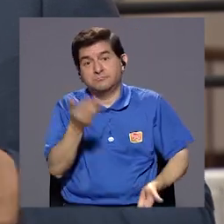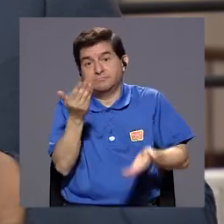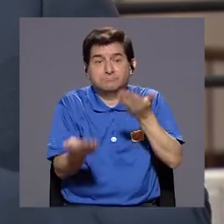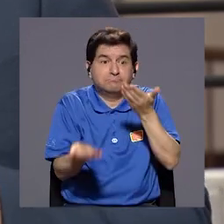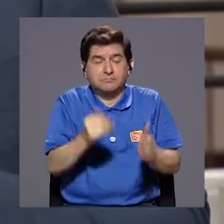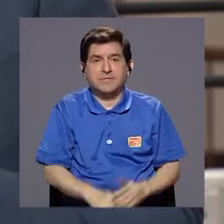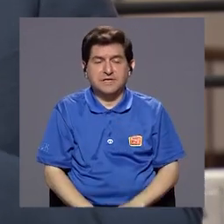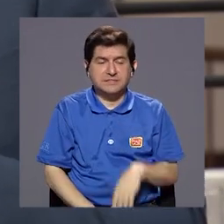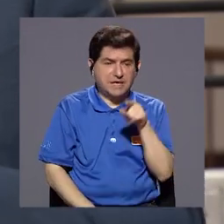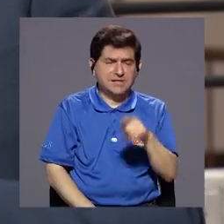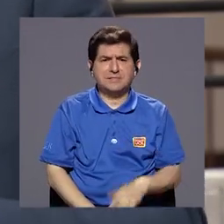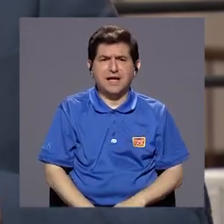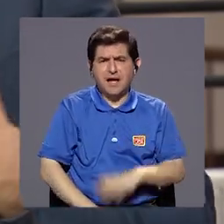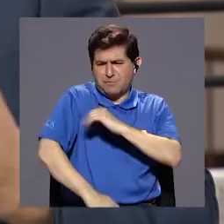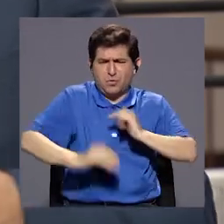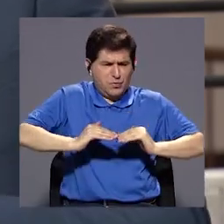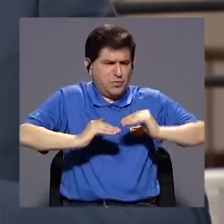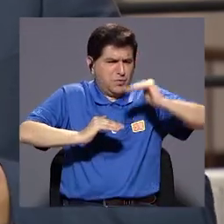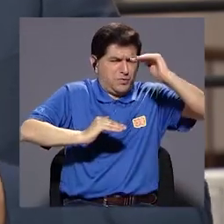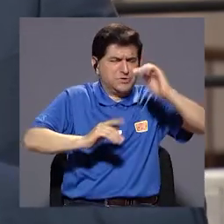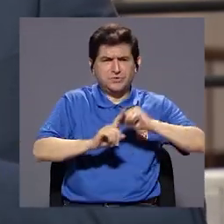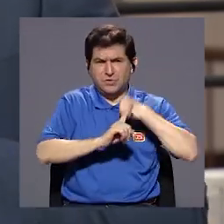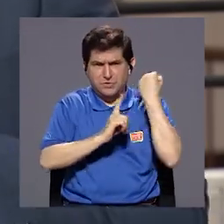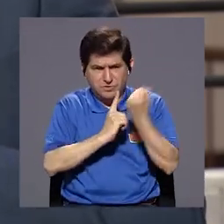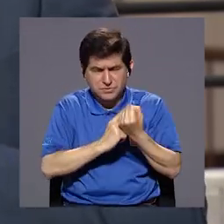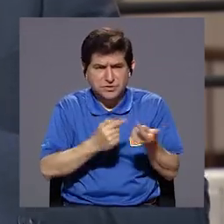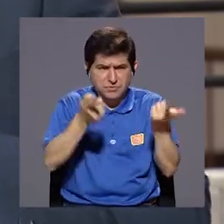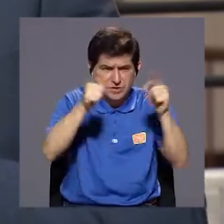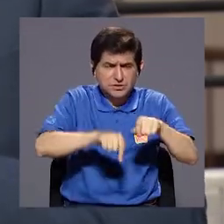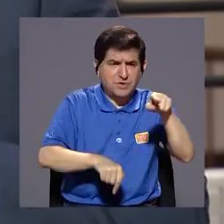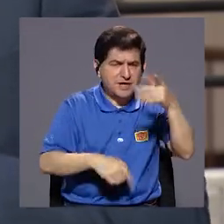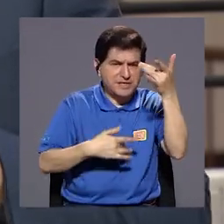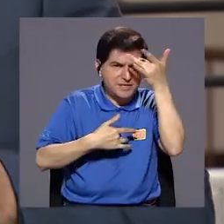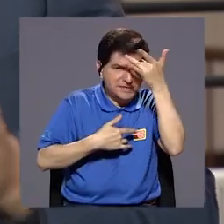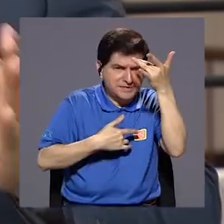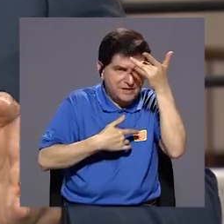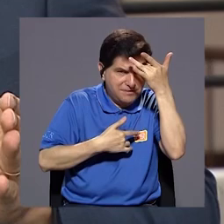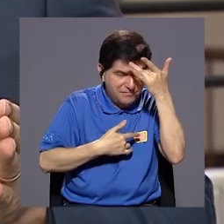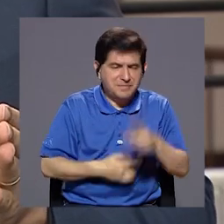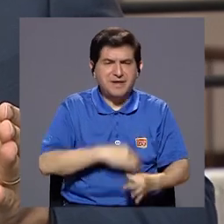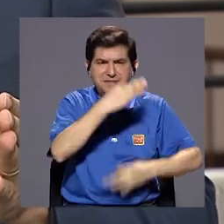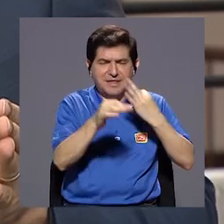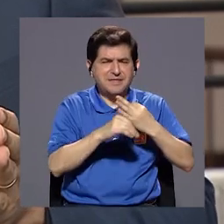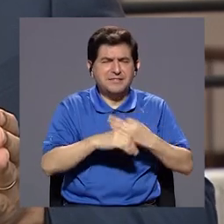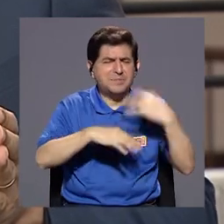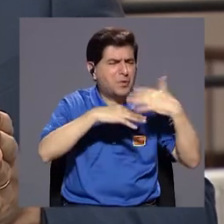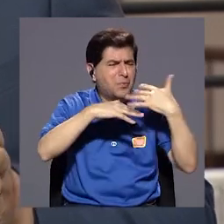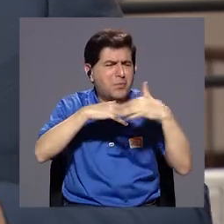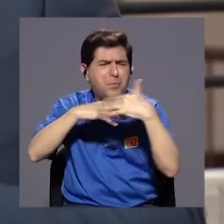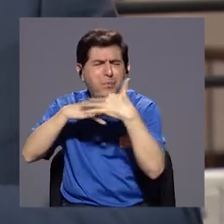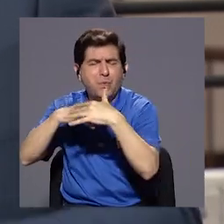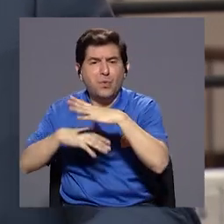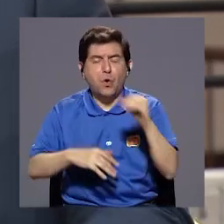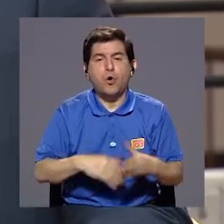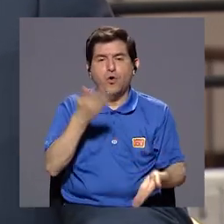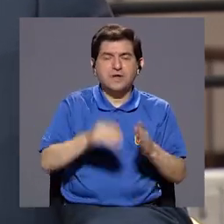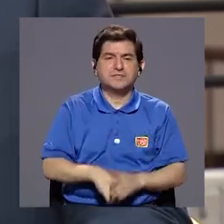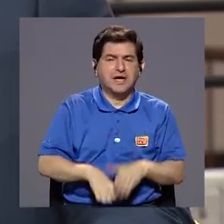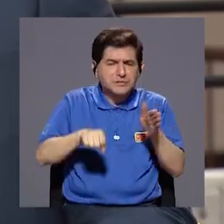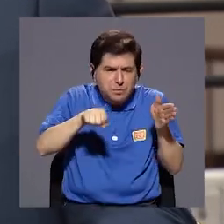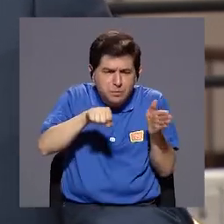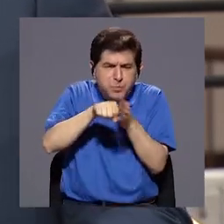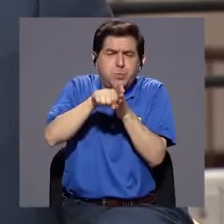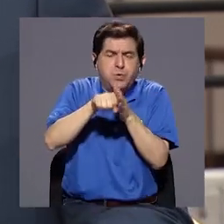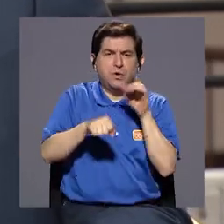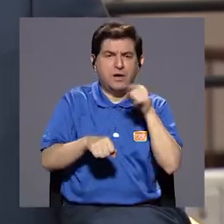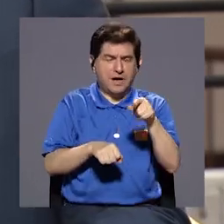porque por ejemplo se subió mucho la presión o alguna condición, eso es una enfermedad vascular cerebral de tipo hemorrágica, o que se tape